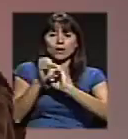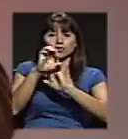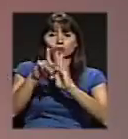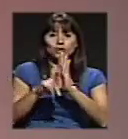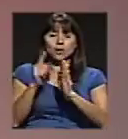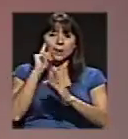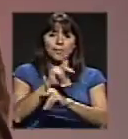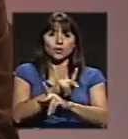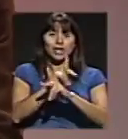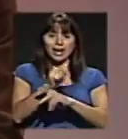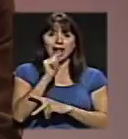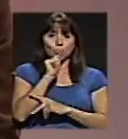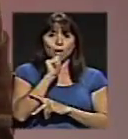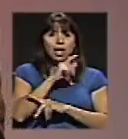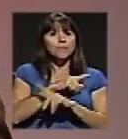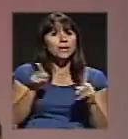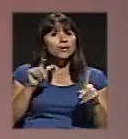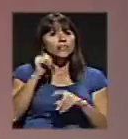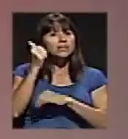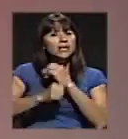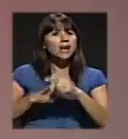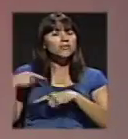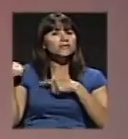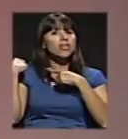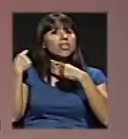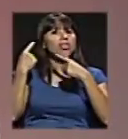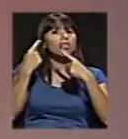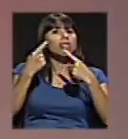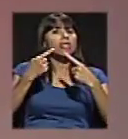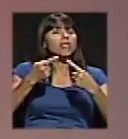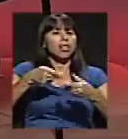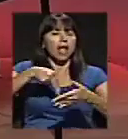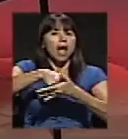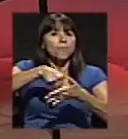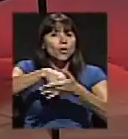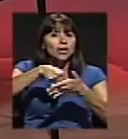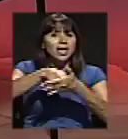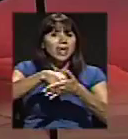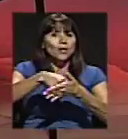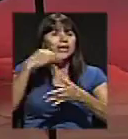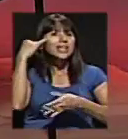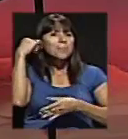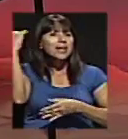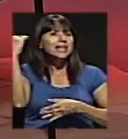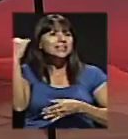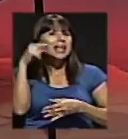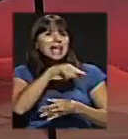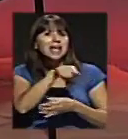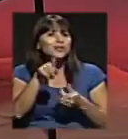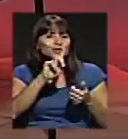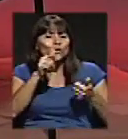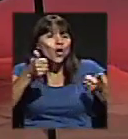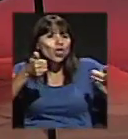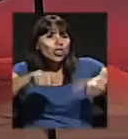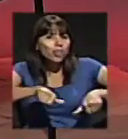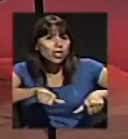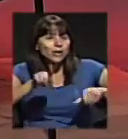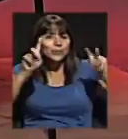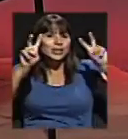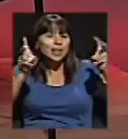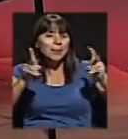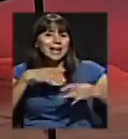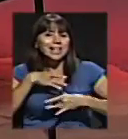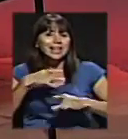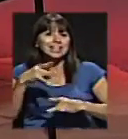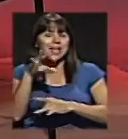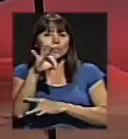la han bloqueado durante 10 años. Imagínense que si no se pueden poner de acuerdo ni siquiera en un tema que le interesa al 95% del pueblo de